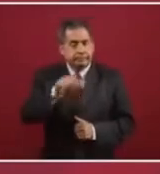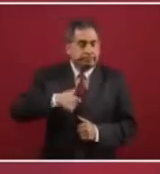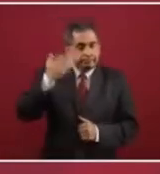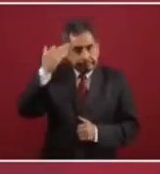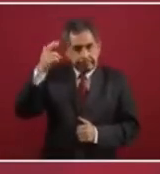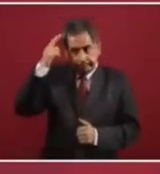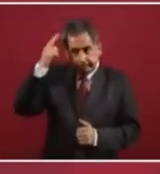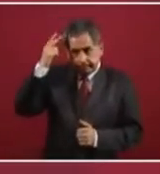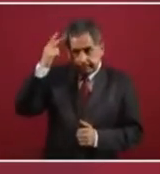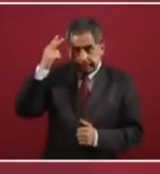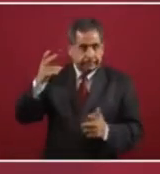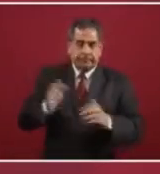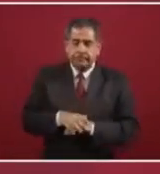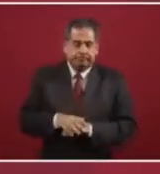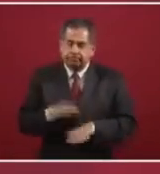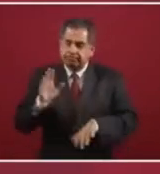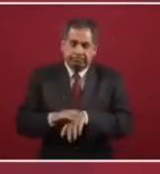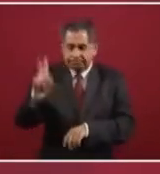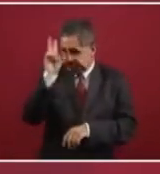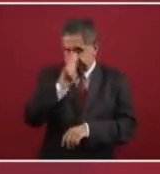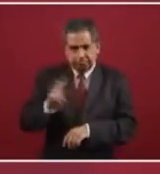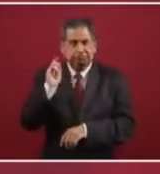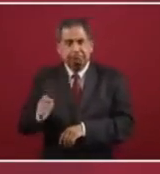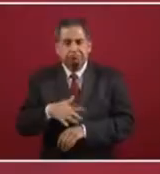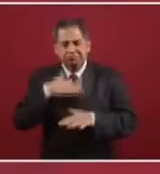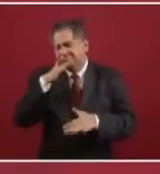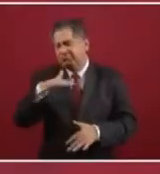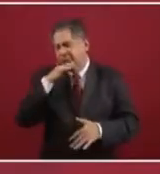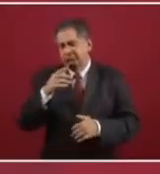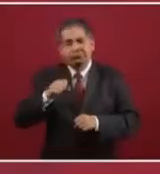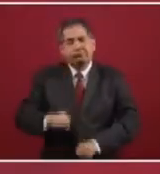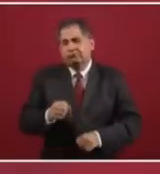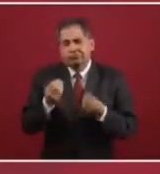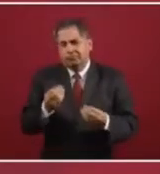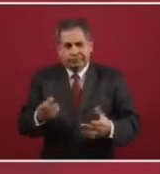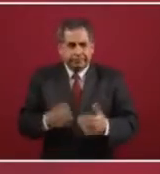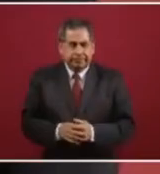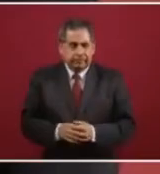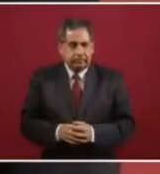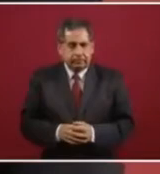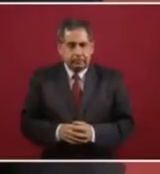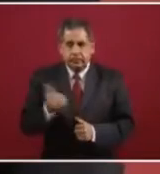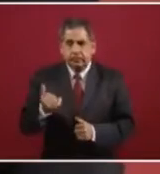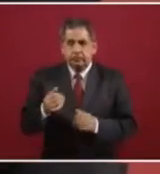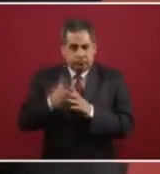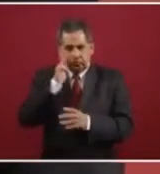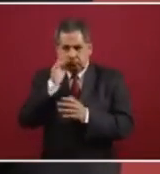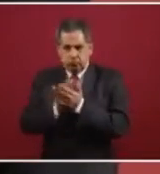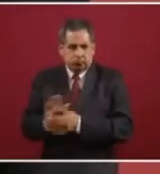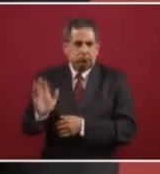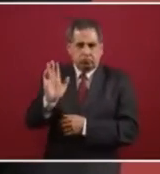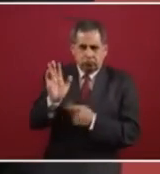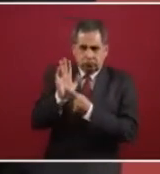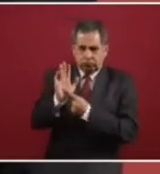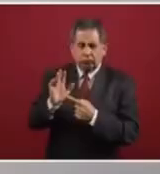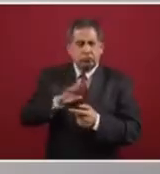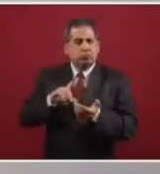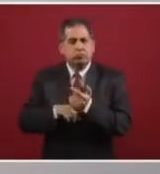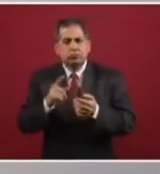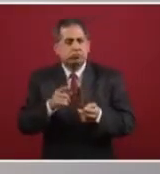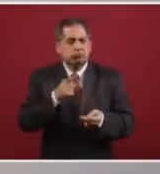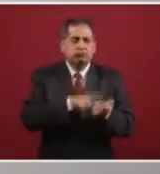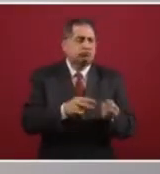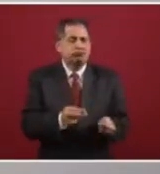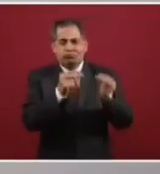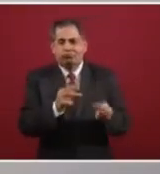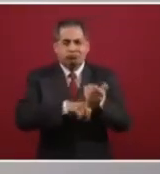porfiriato, impera la corrupción. Y lo pruebo. Hay un negocio